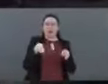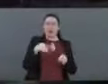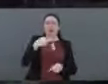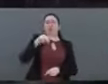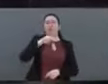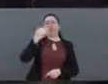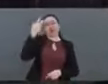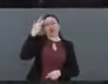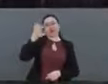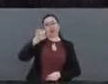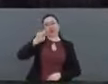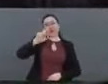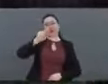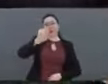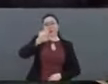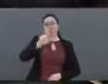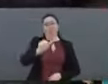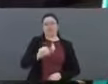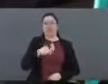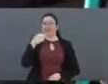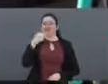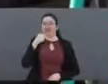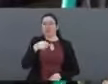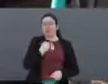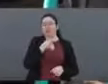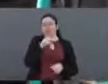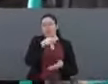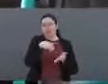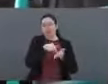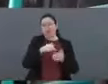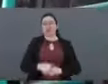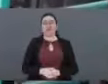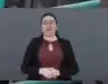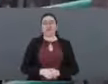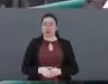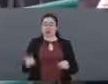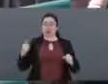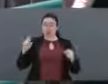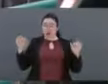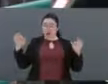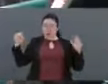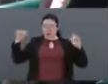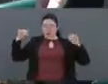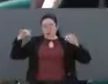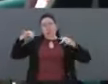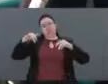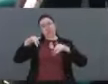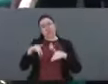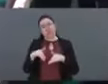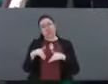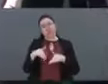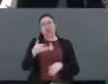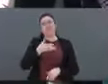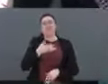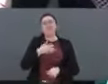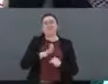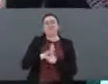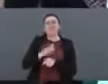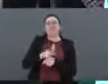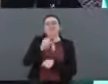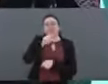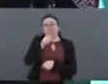Úrsula. Ese es el nombre del pozo. Es importante mirar que aquí, además de la